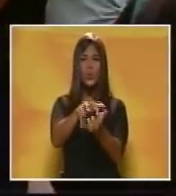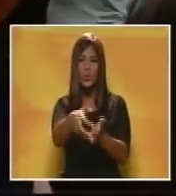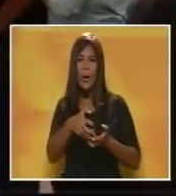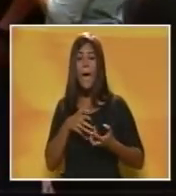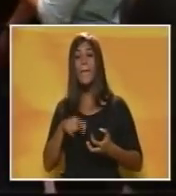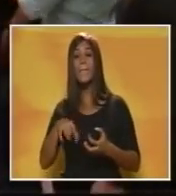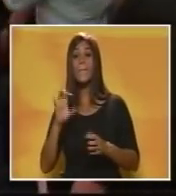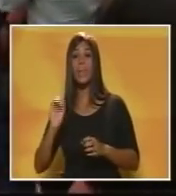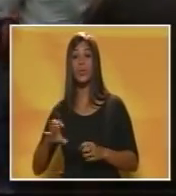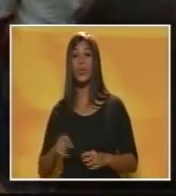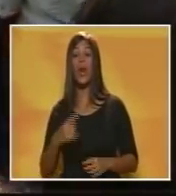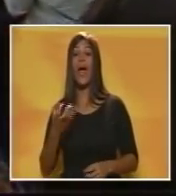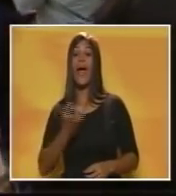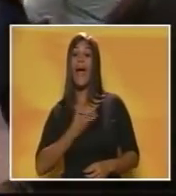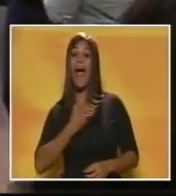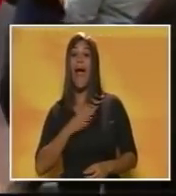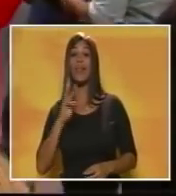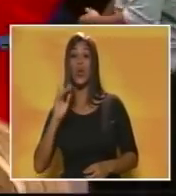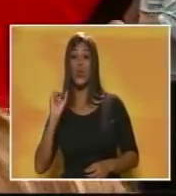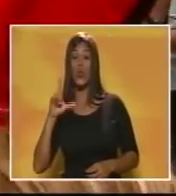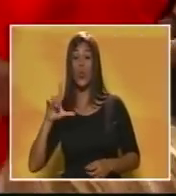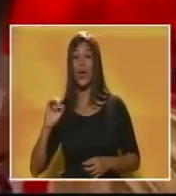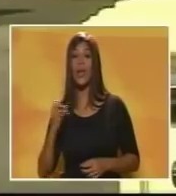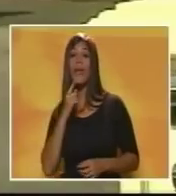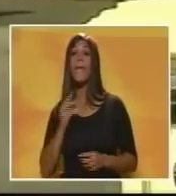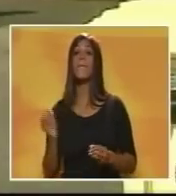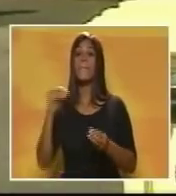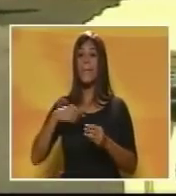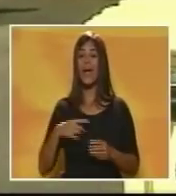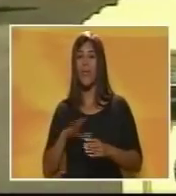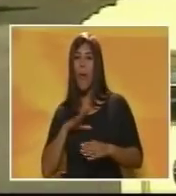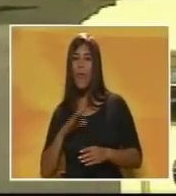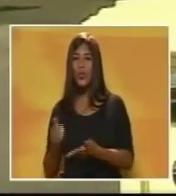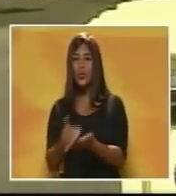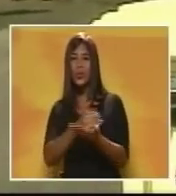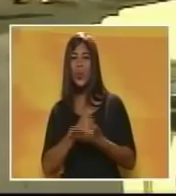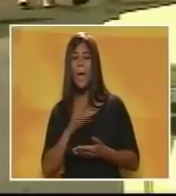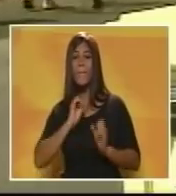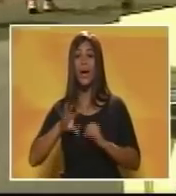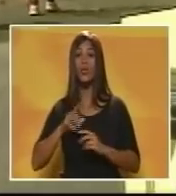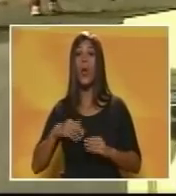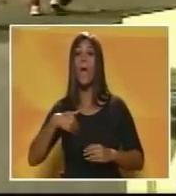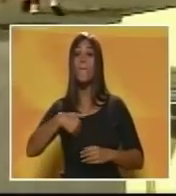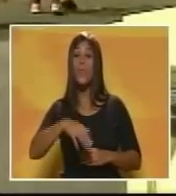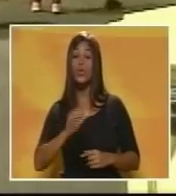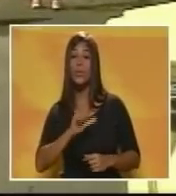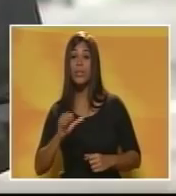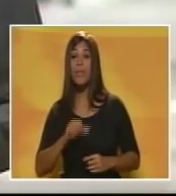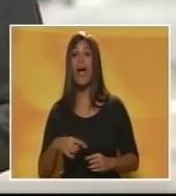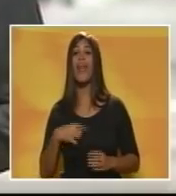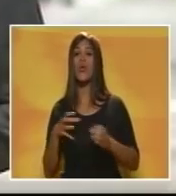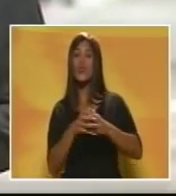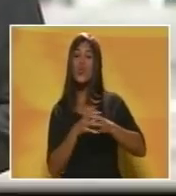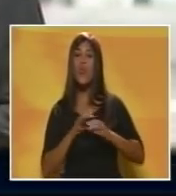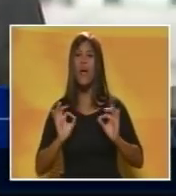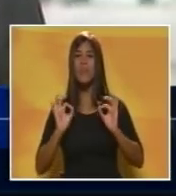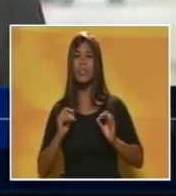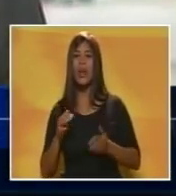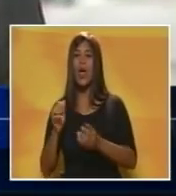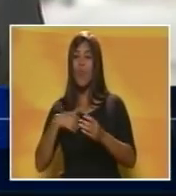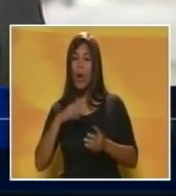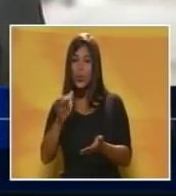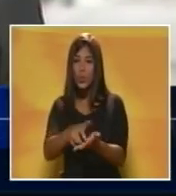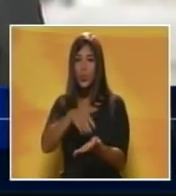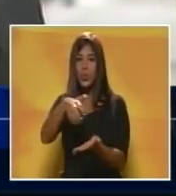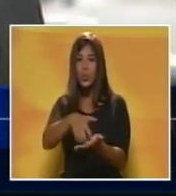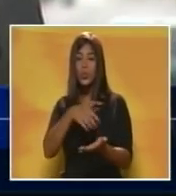El alcalde Willy Casanova informó que a la flota de unidades de camiones recolectores de basura se le sumará la próxima semana equipo especializado para el barrido manual,